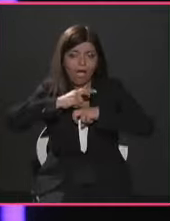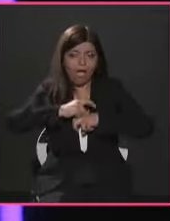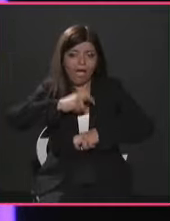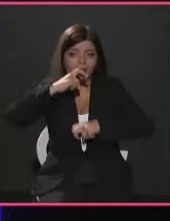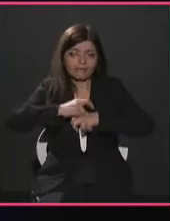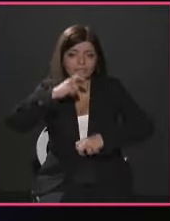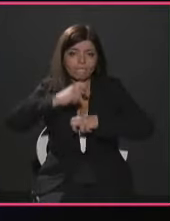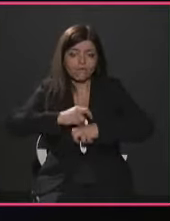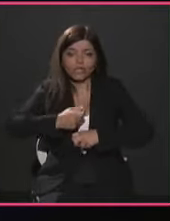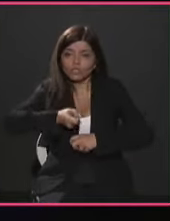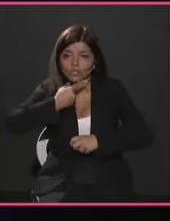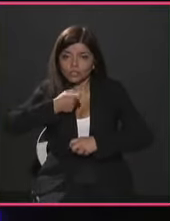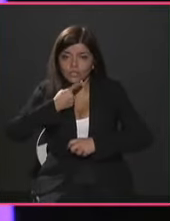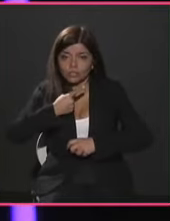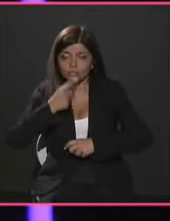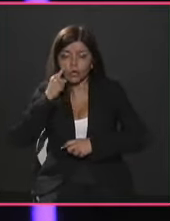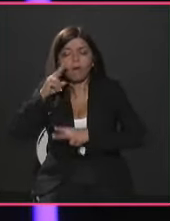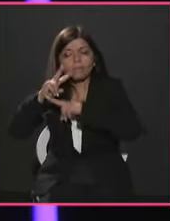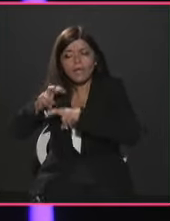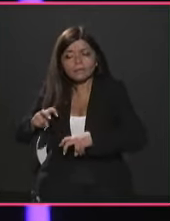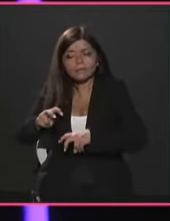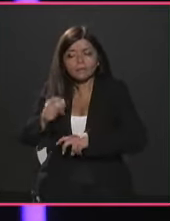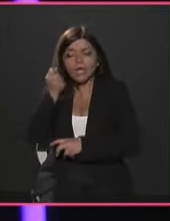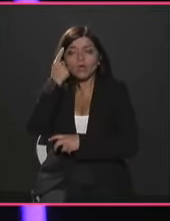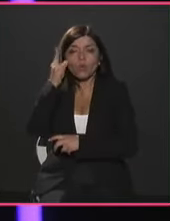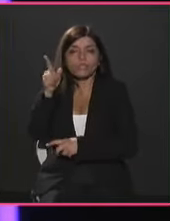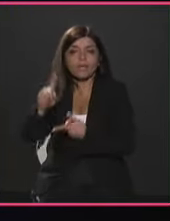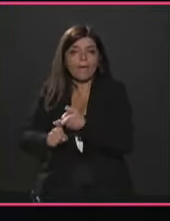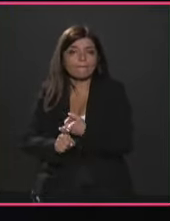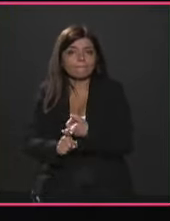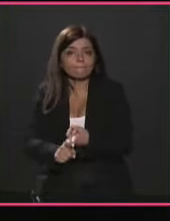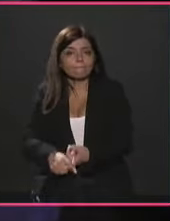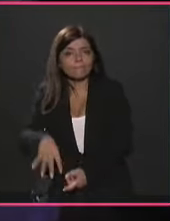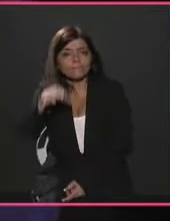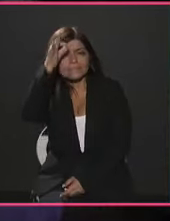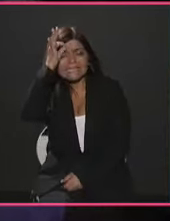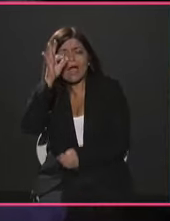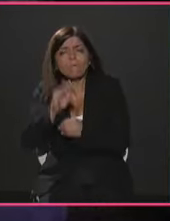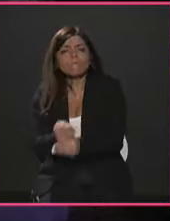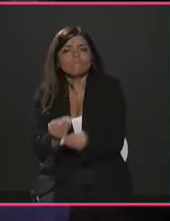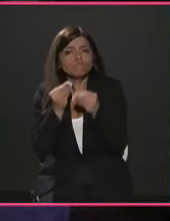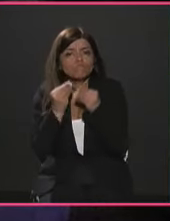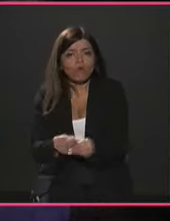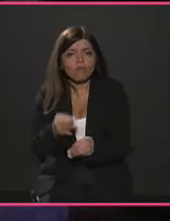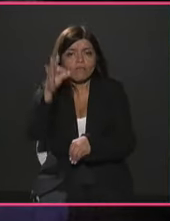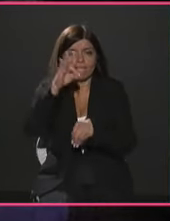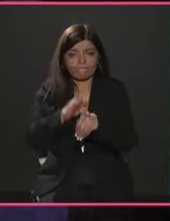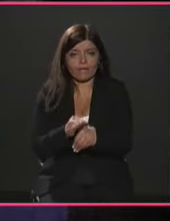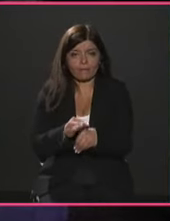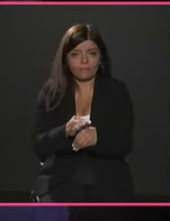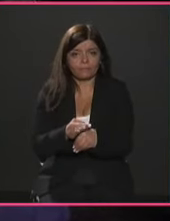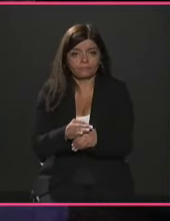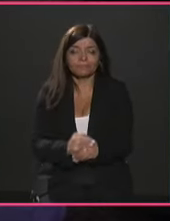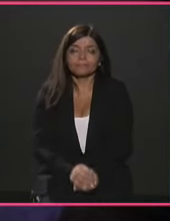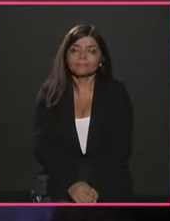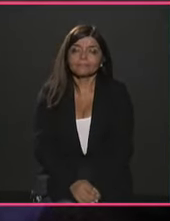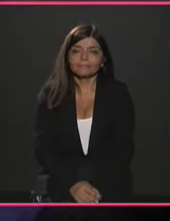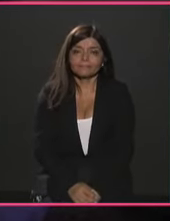investigar un poco acá y me di cuenta que mi esposo estaba mucho más enfermo de lo que yo pensaba de